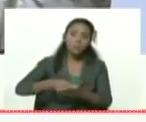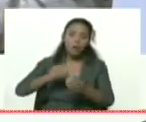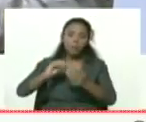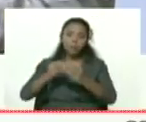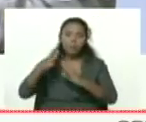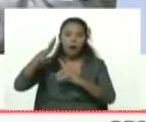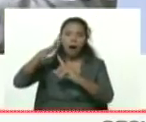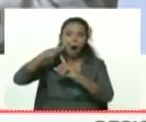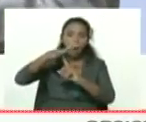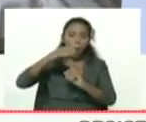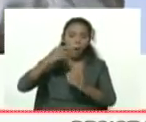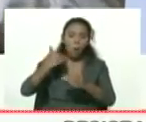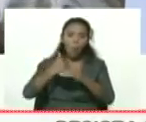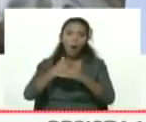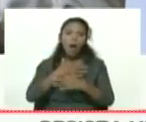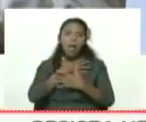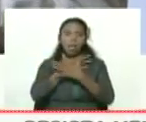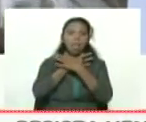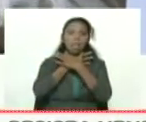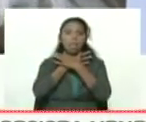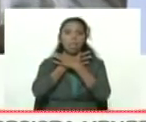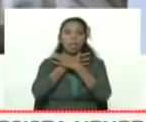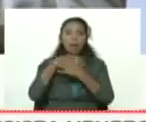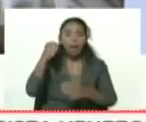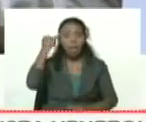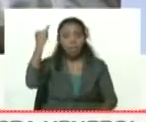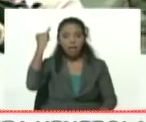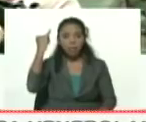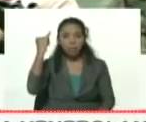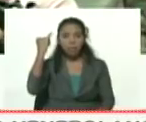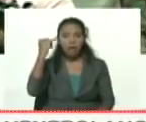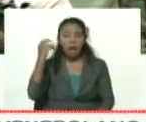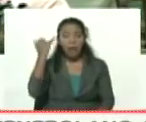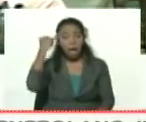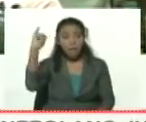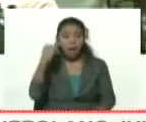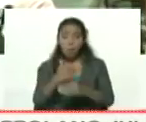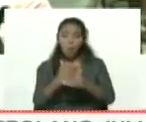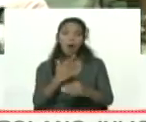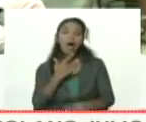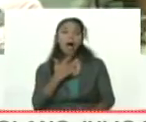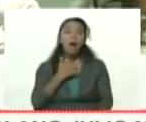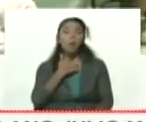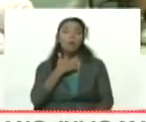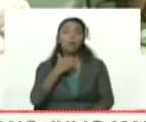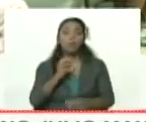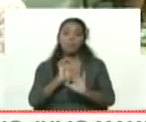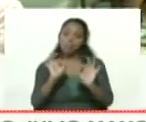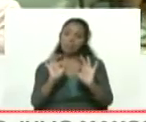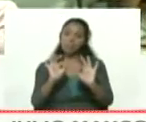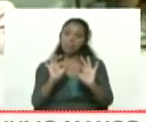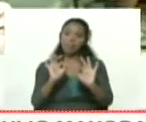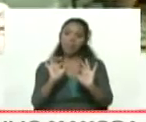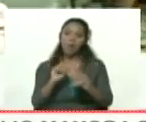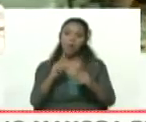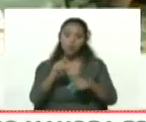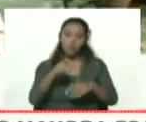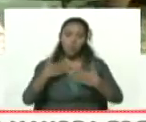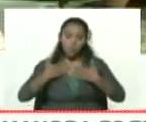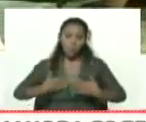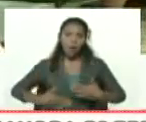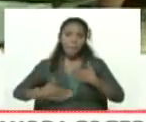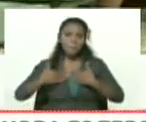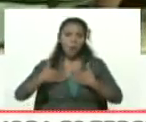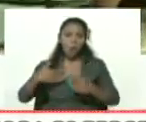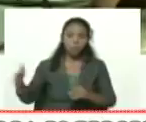idea, las ideas no se ahogan cuando todo se ahoga. Tu cuerpo torturado